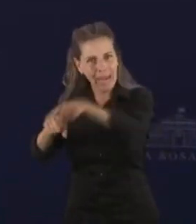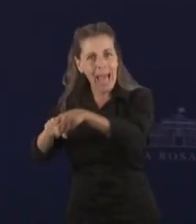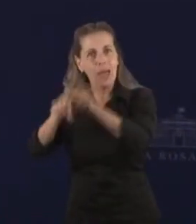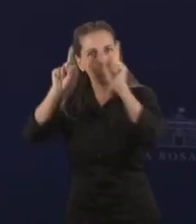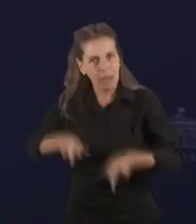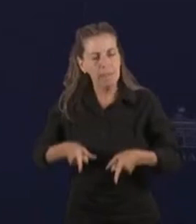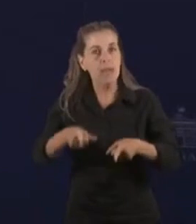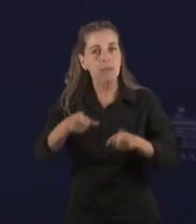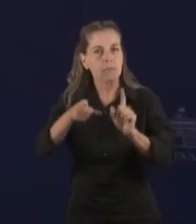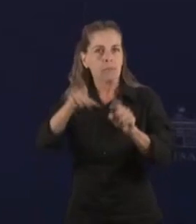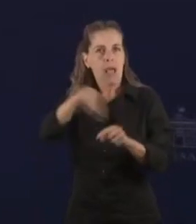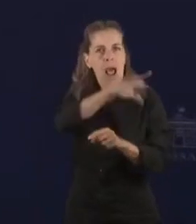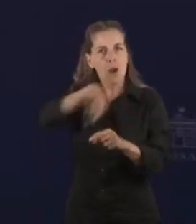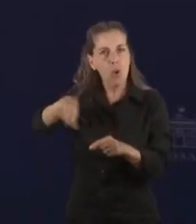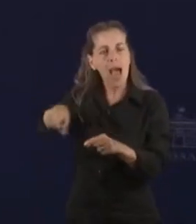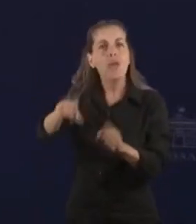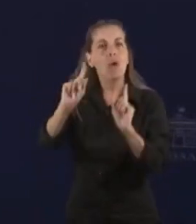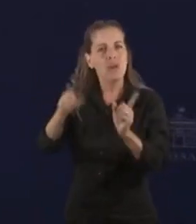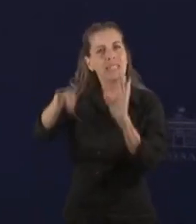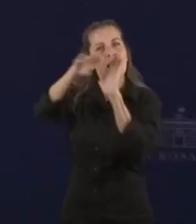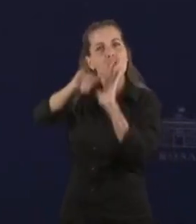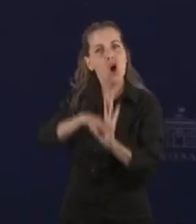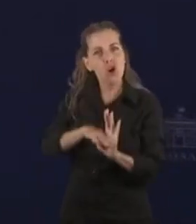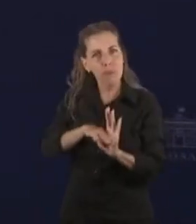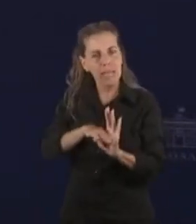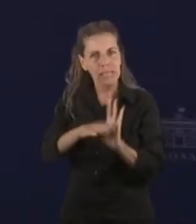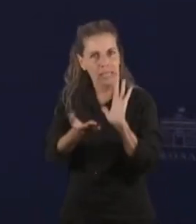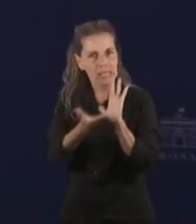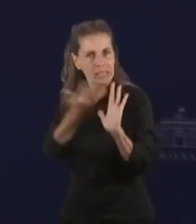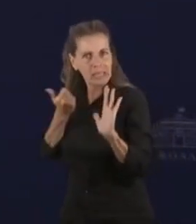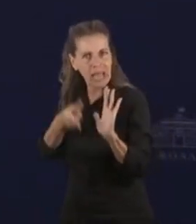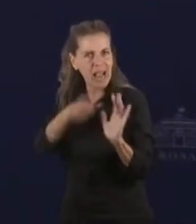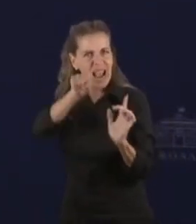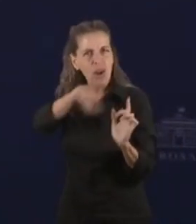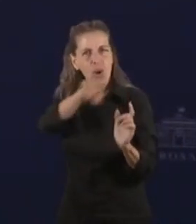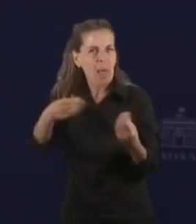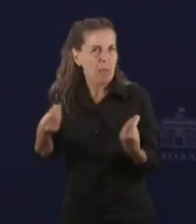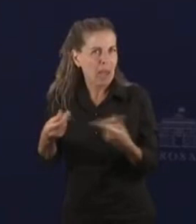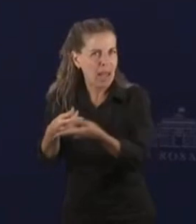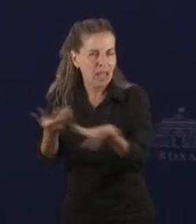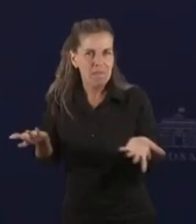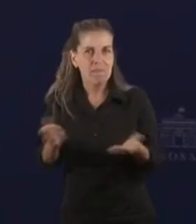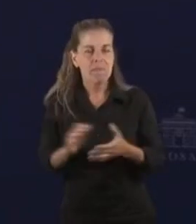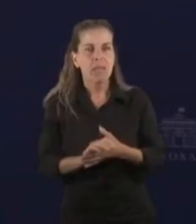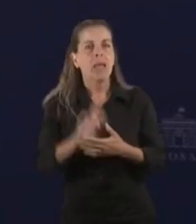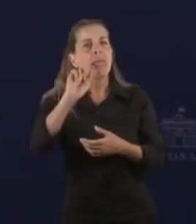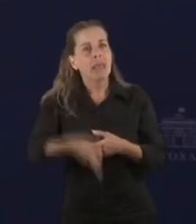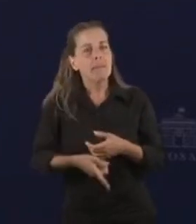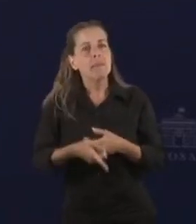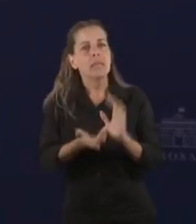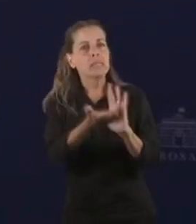también eliminar efectivamente esas esa normativa que no tenía ningún sentido eh se eliminaron